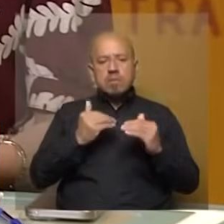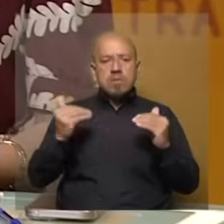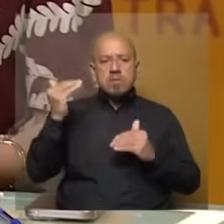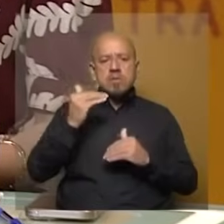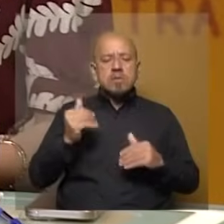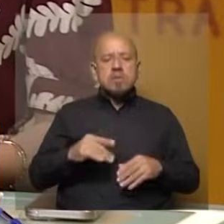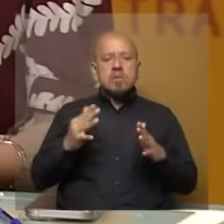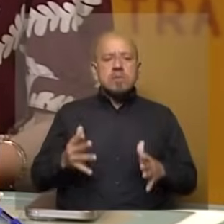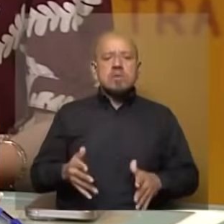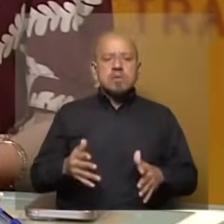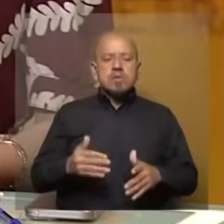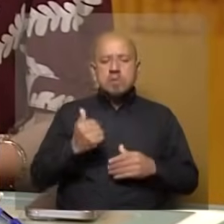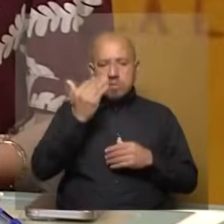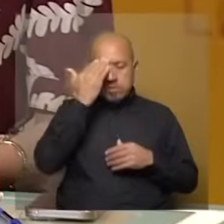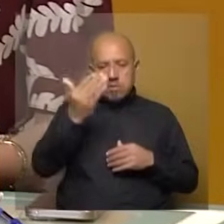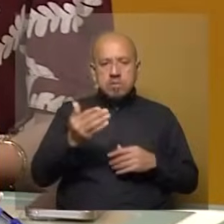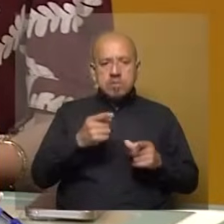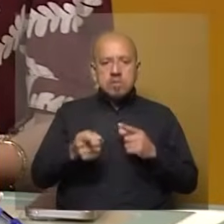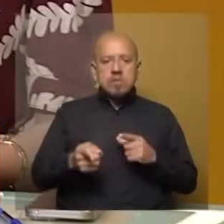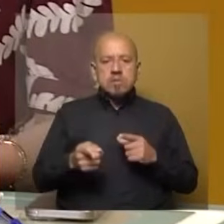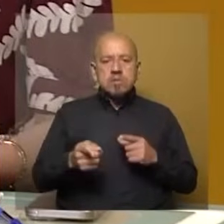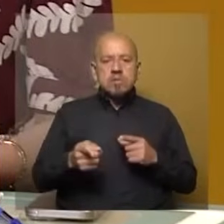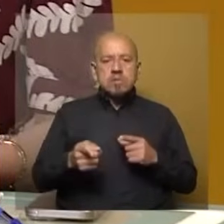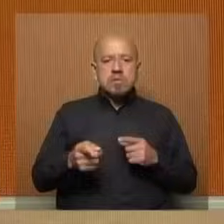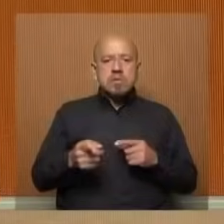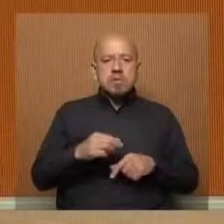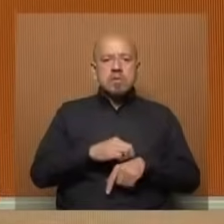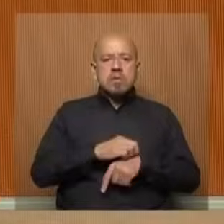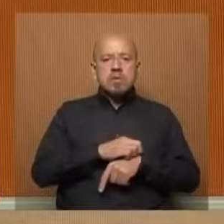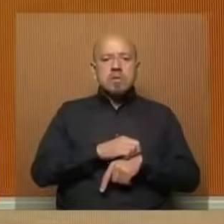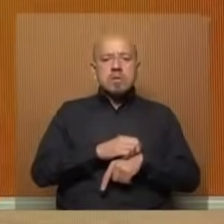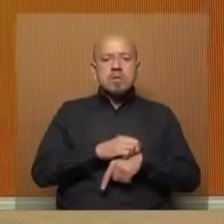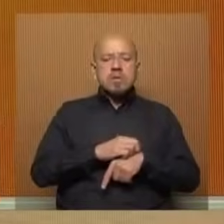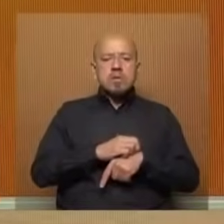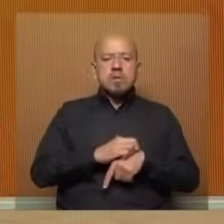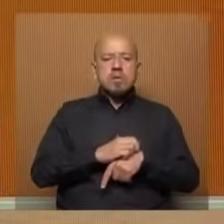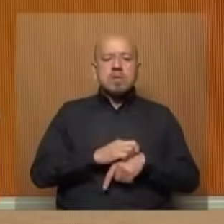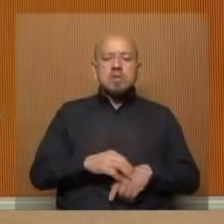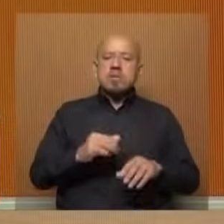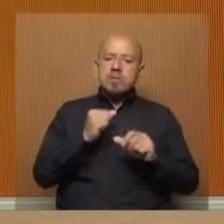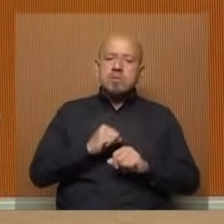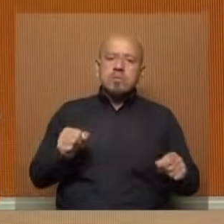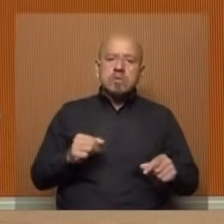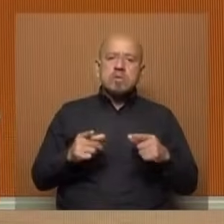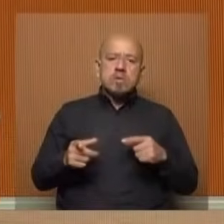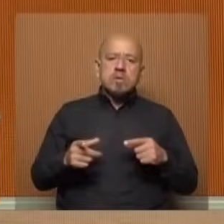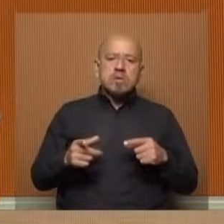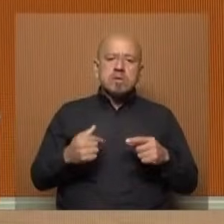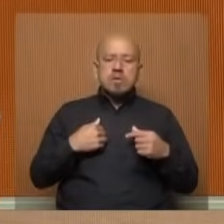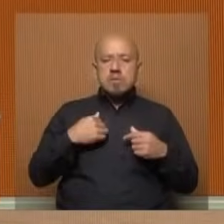no puede hacer mal el Frente Amplio para ganar las próximas elecciones? No puede tratar de ser lo que no es.